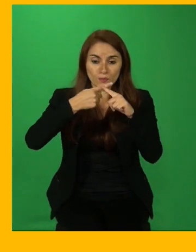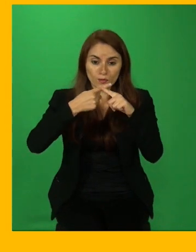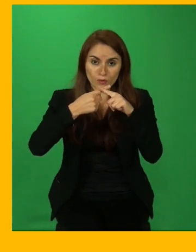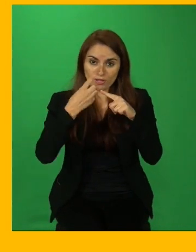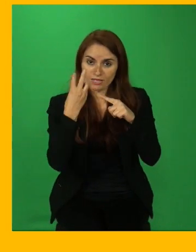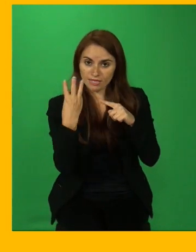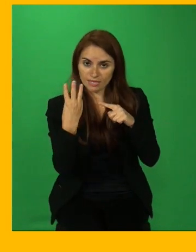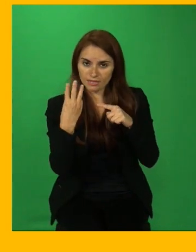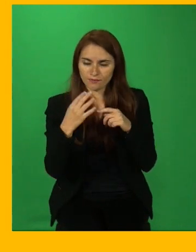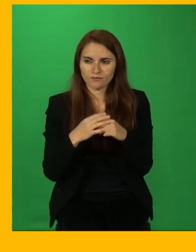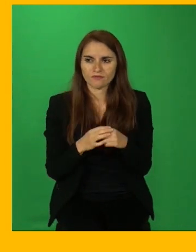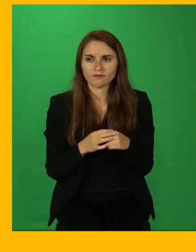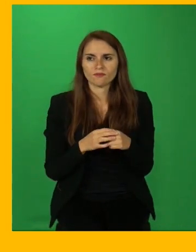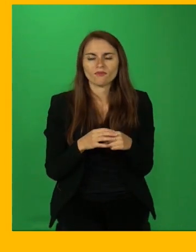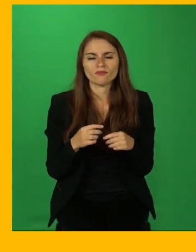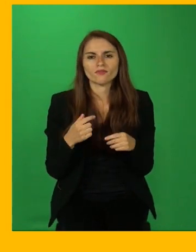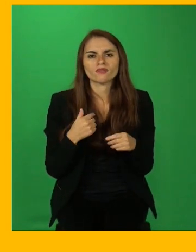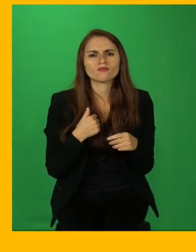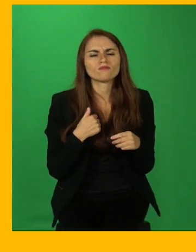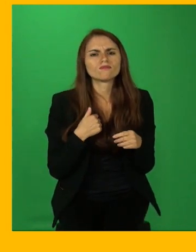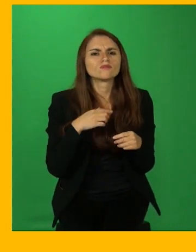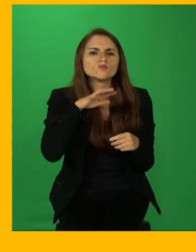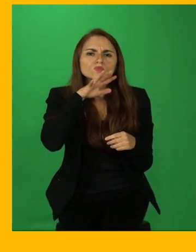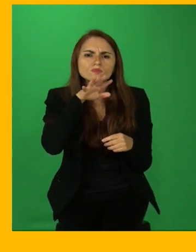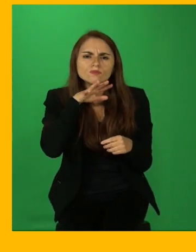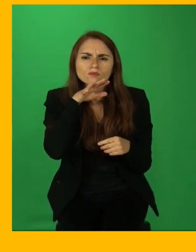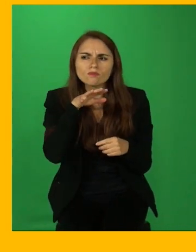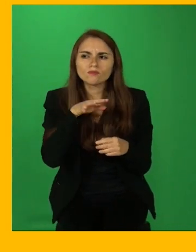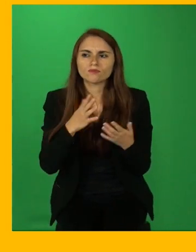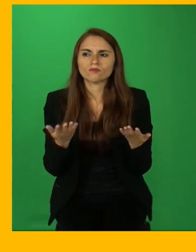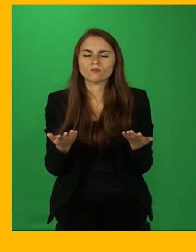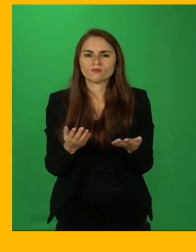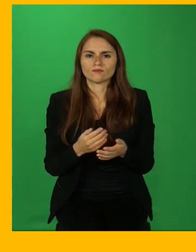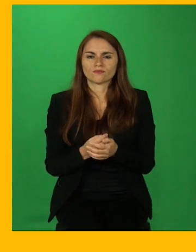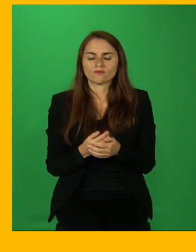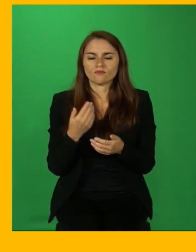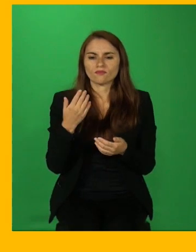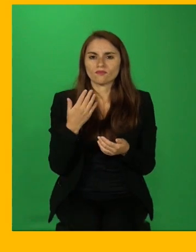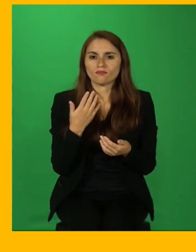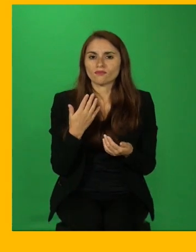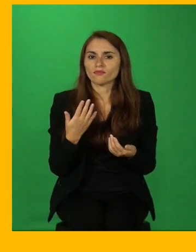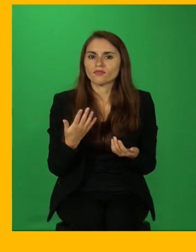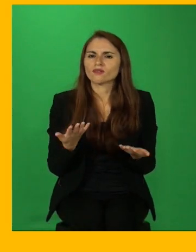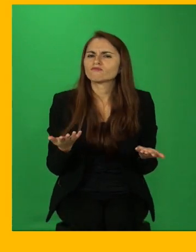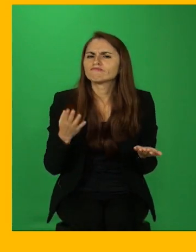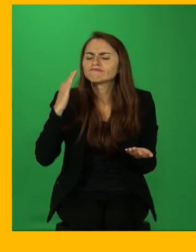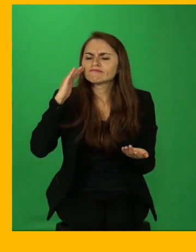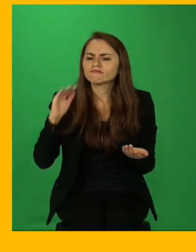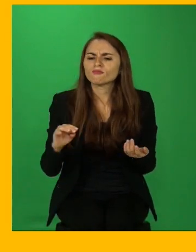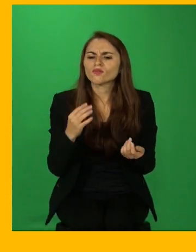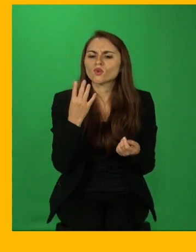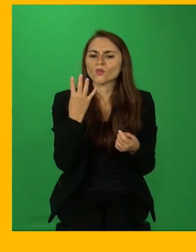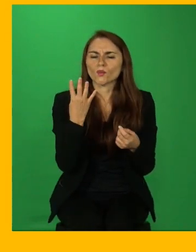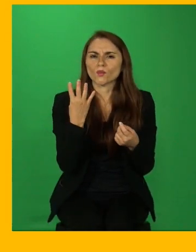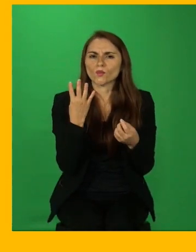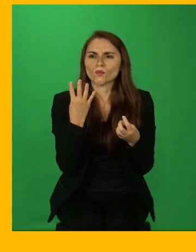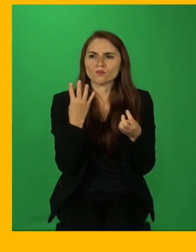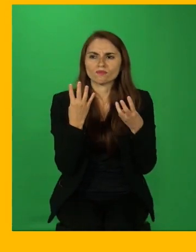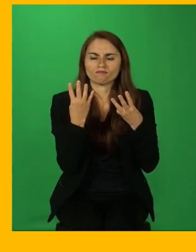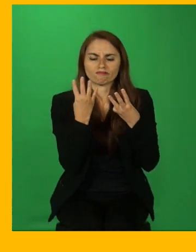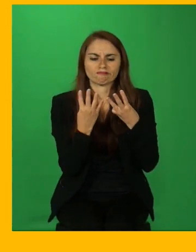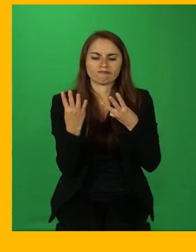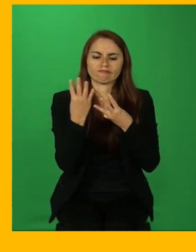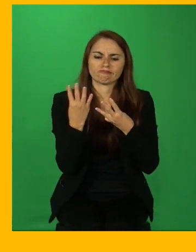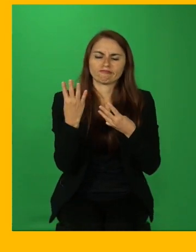si usamos no es cierto el concepto que nos enseñaron cuando éramos pequeños a ver cuatro veces negativamente